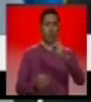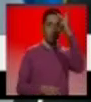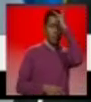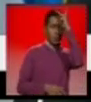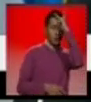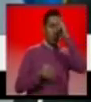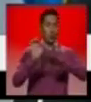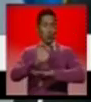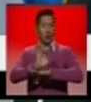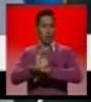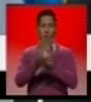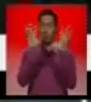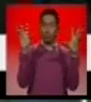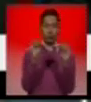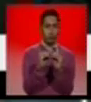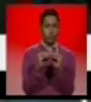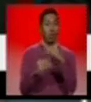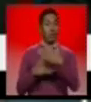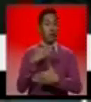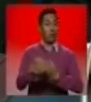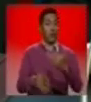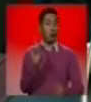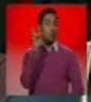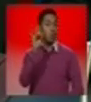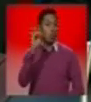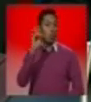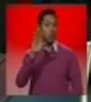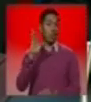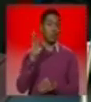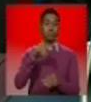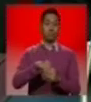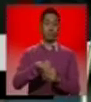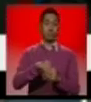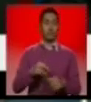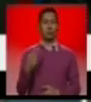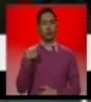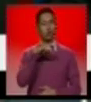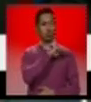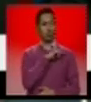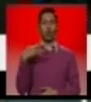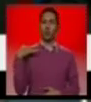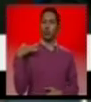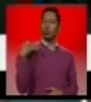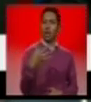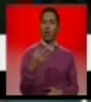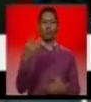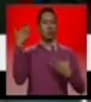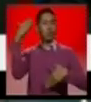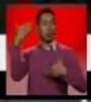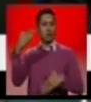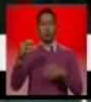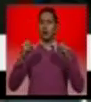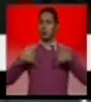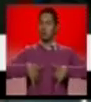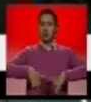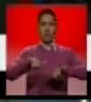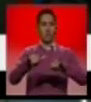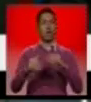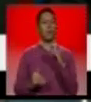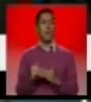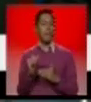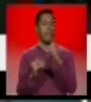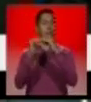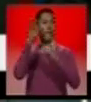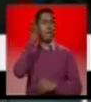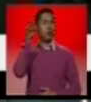Ecuador y luego Bolivia. Reafirmamos nuestra profunda voluntad política de continuar construyendo un futuro